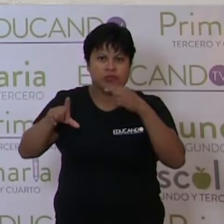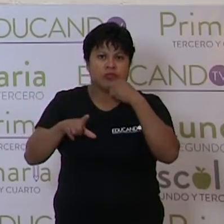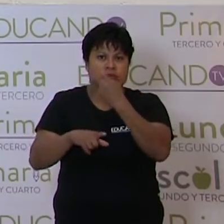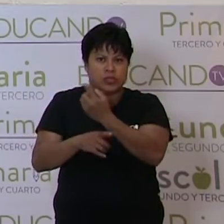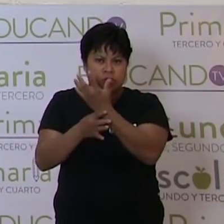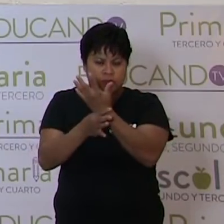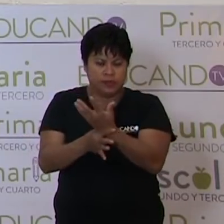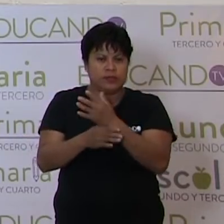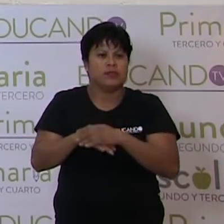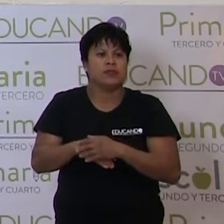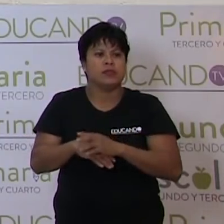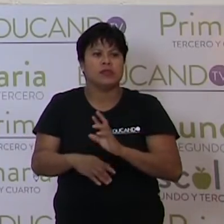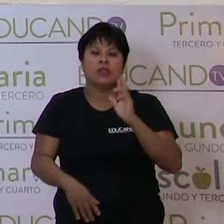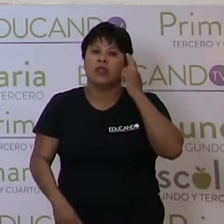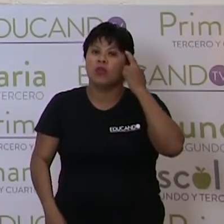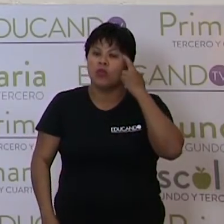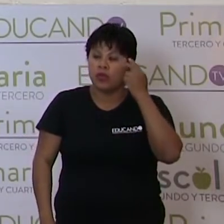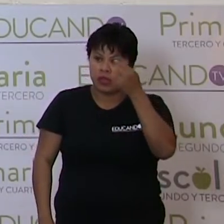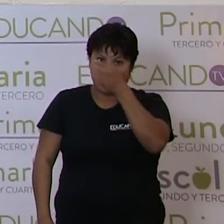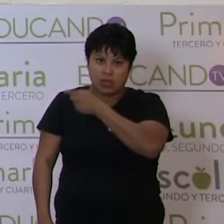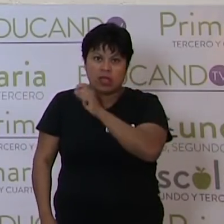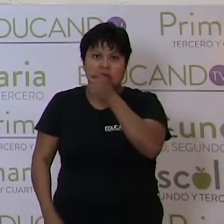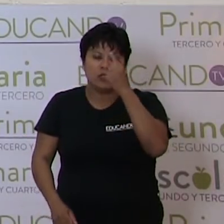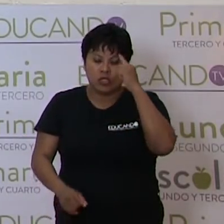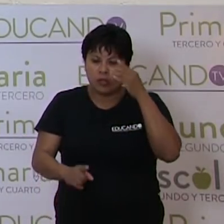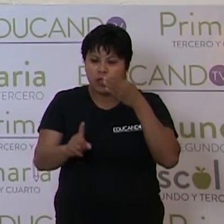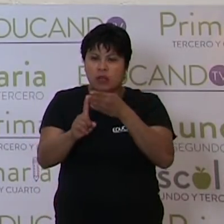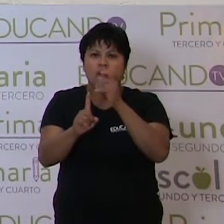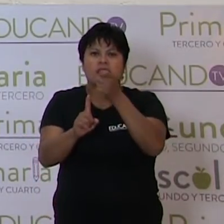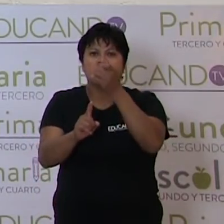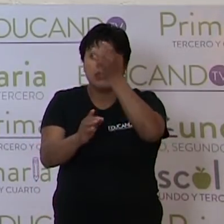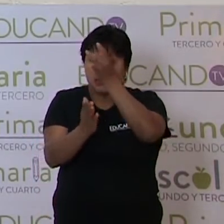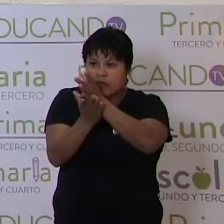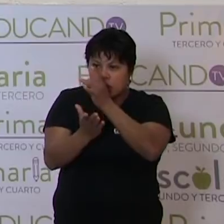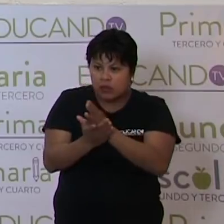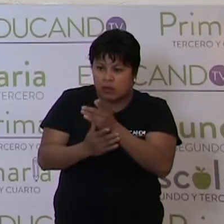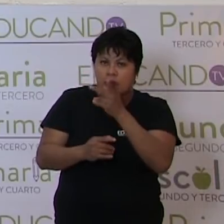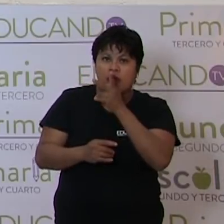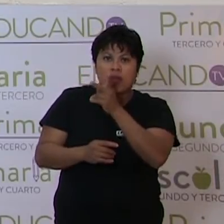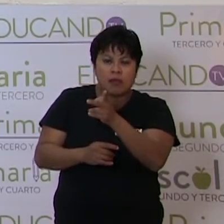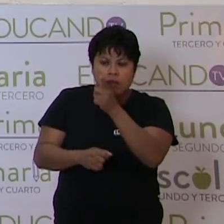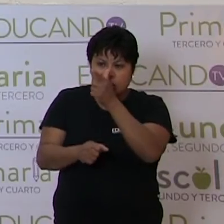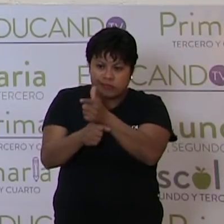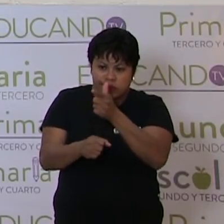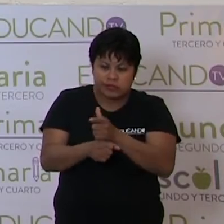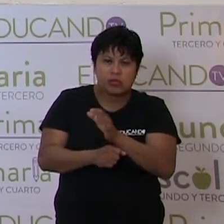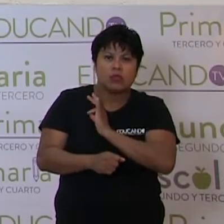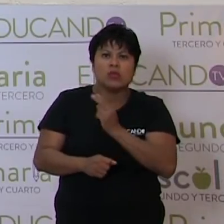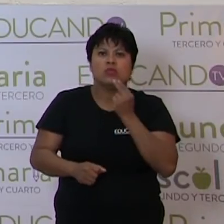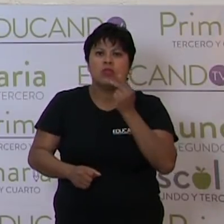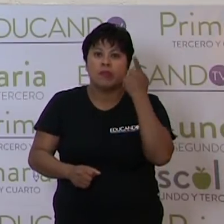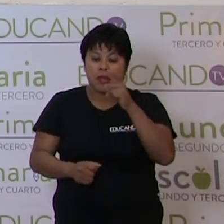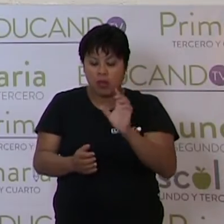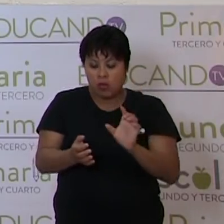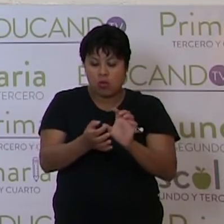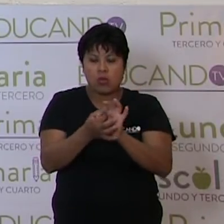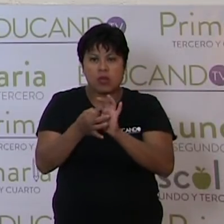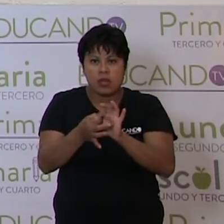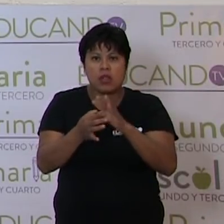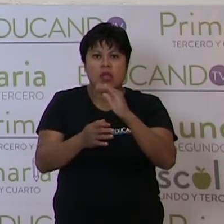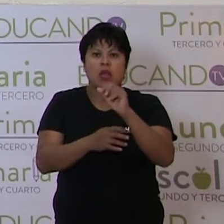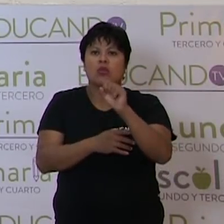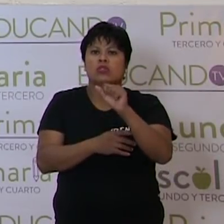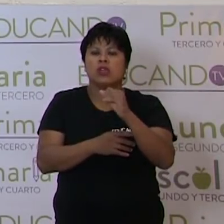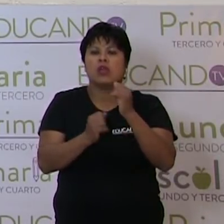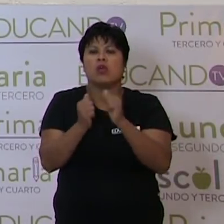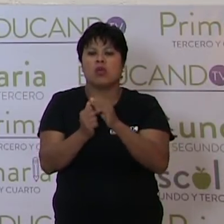así. Acuérdense que aquí el objetivo es identificar la palabra que nos sirve para unir la causa con